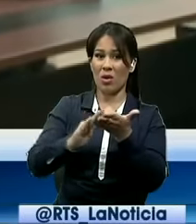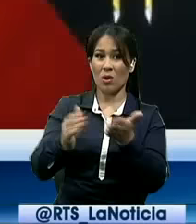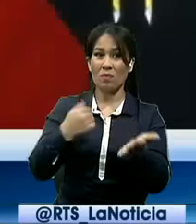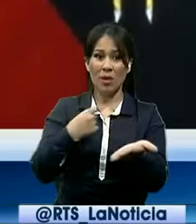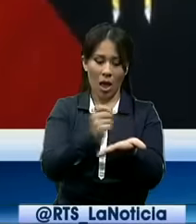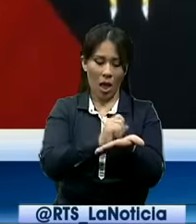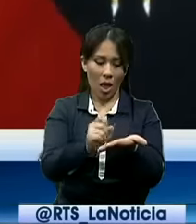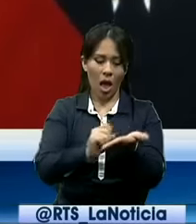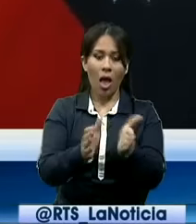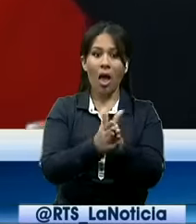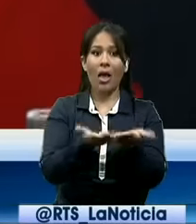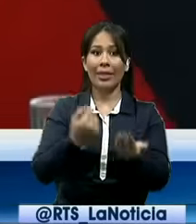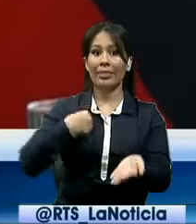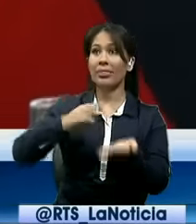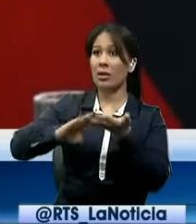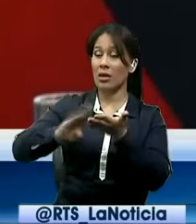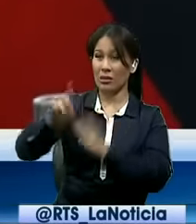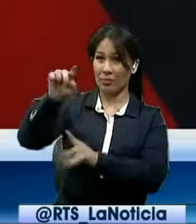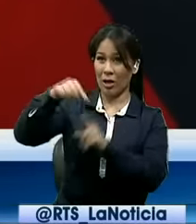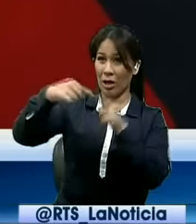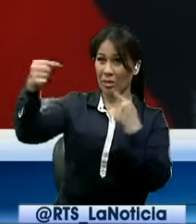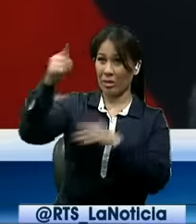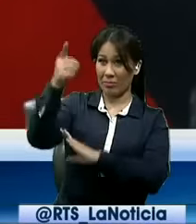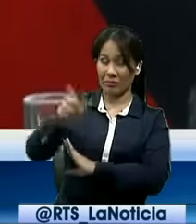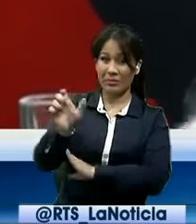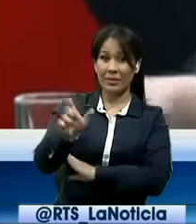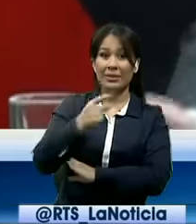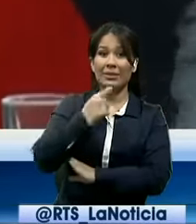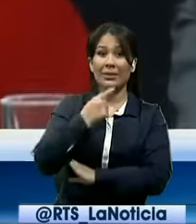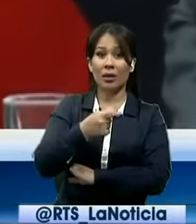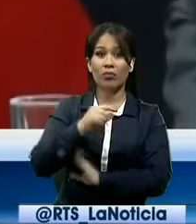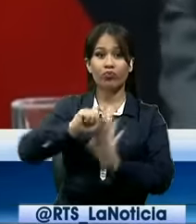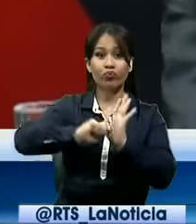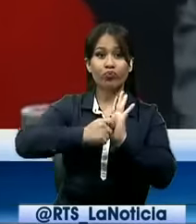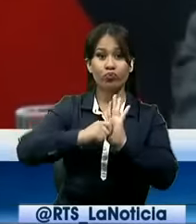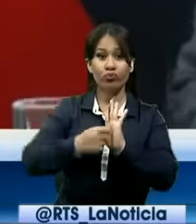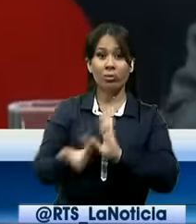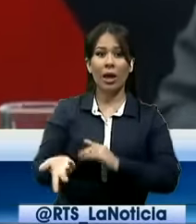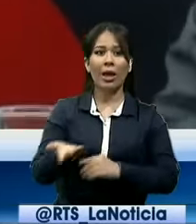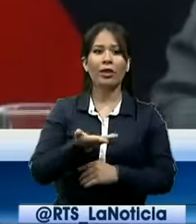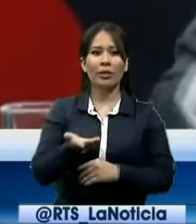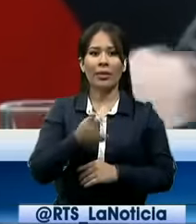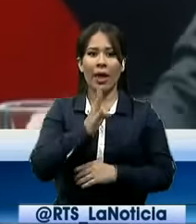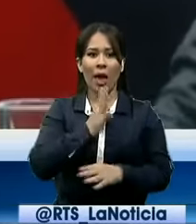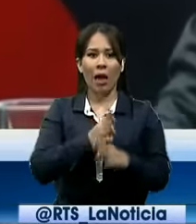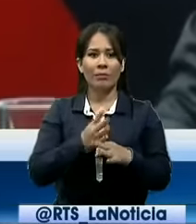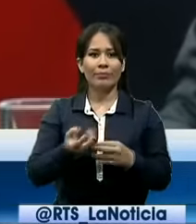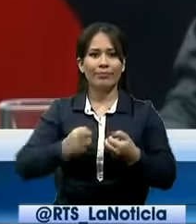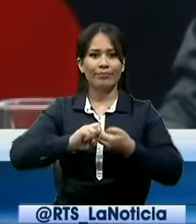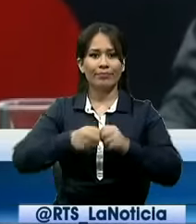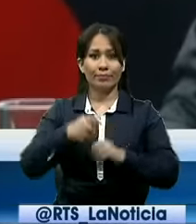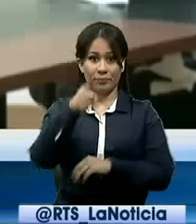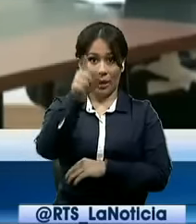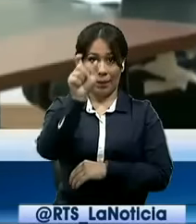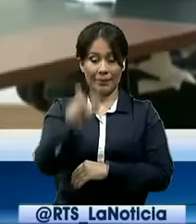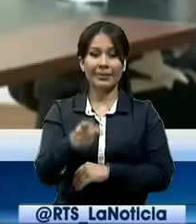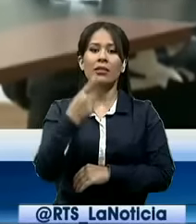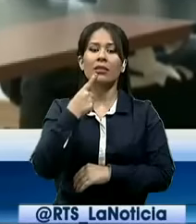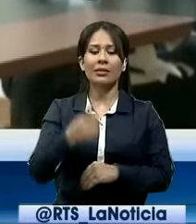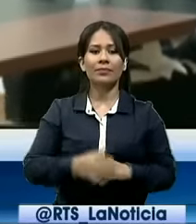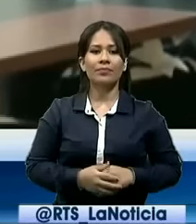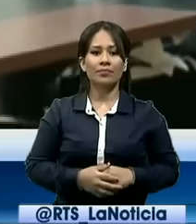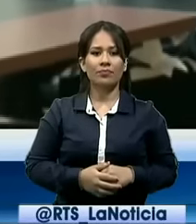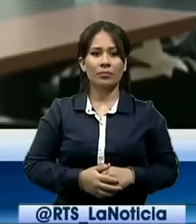de comunicación, es decir, una radioemisora, por supuestas declaraciones que habría efectuado del Pozo en contra